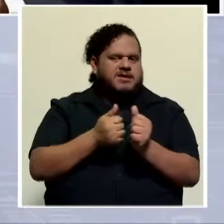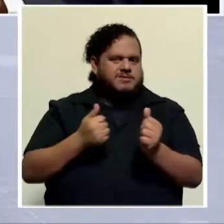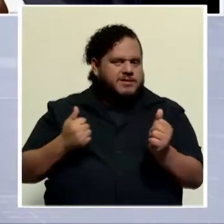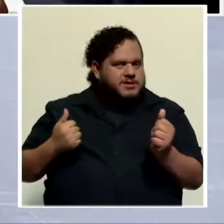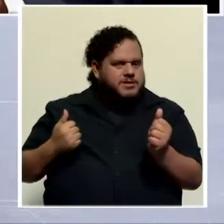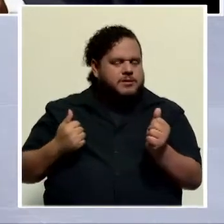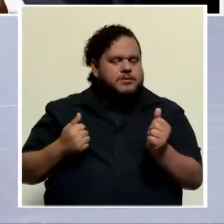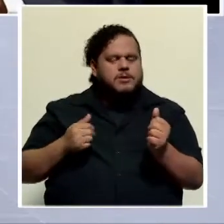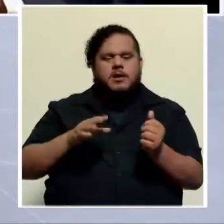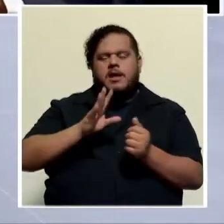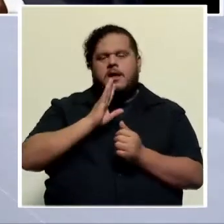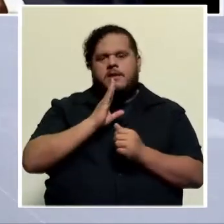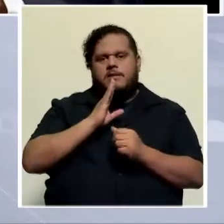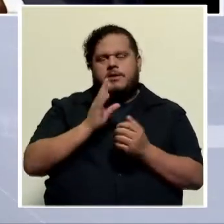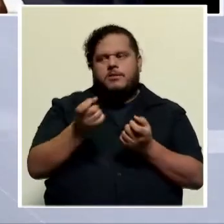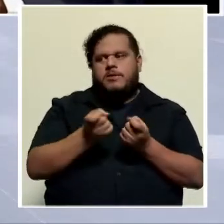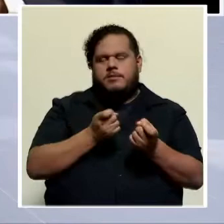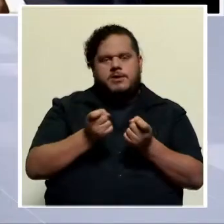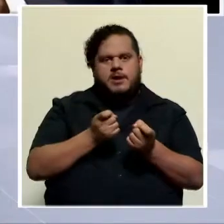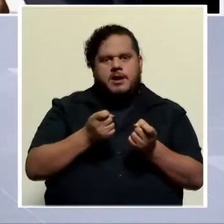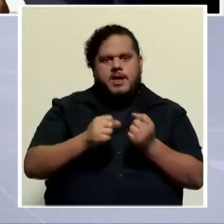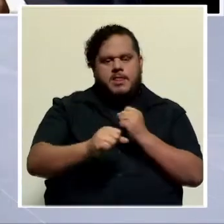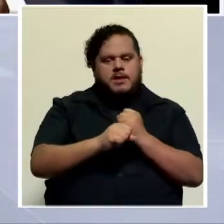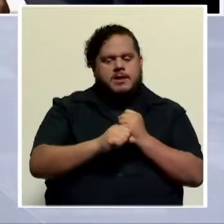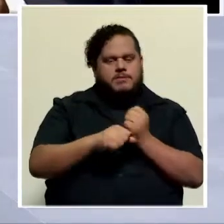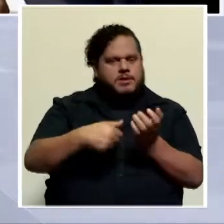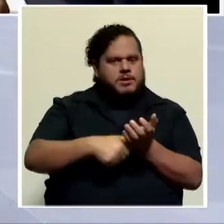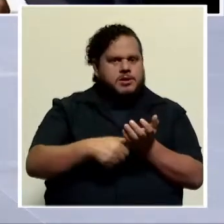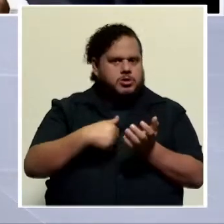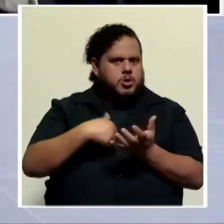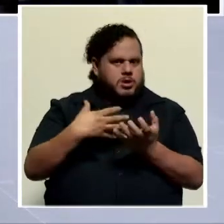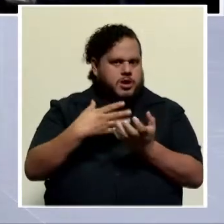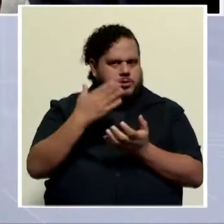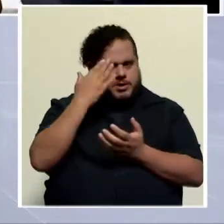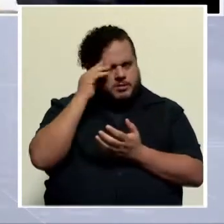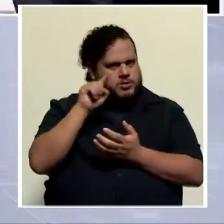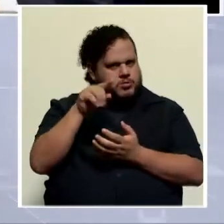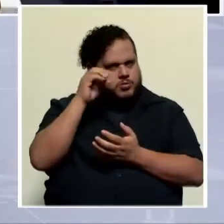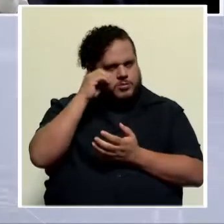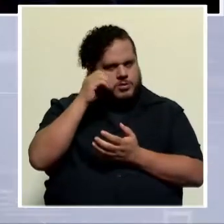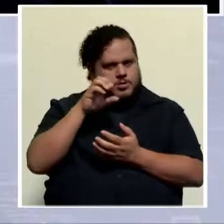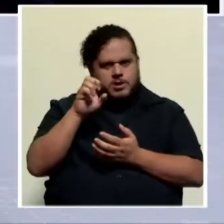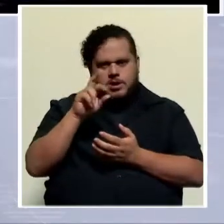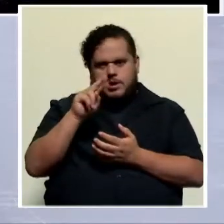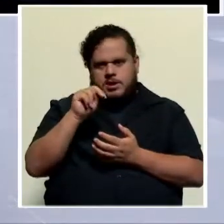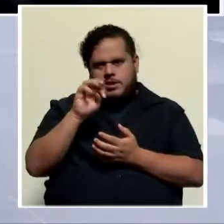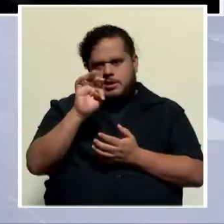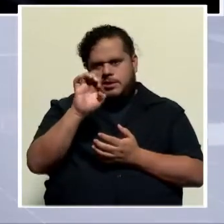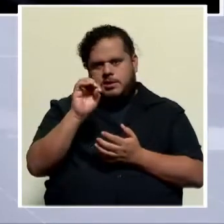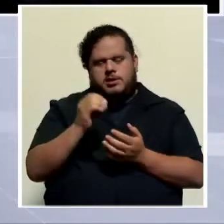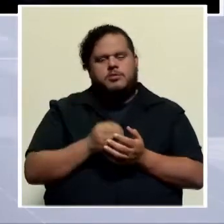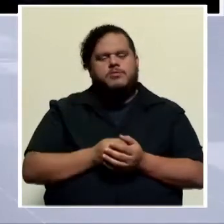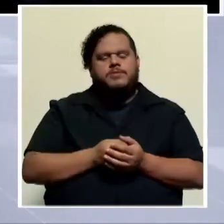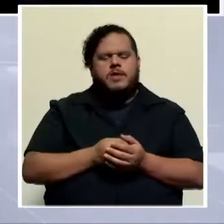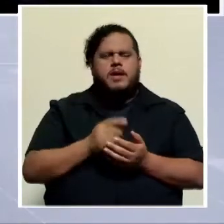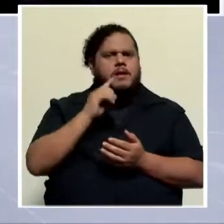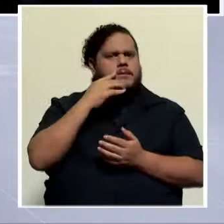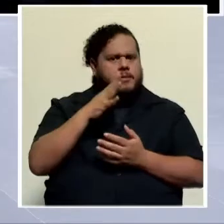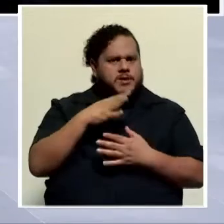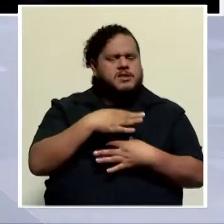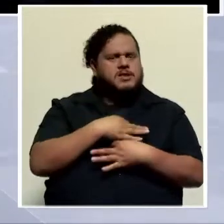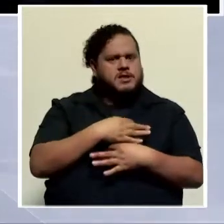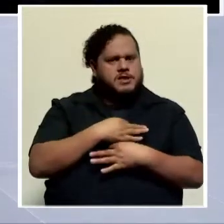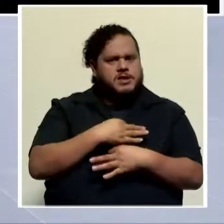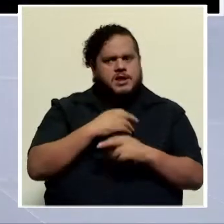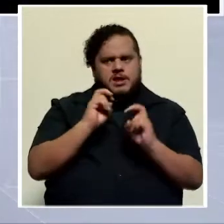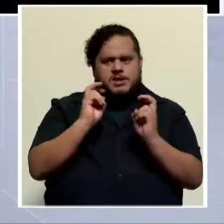atrás en términos de manejo de campaña electoral. Quisiera saber tu opinión en esto. Me parece que es